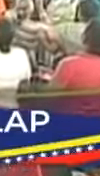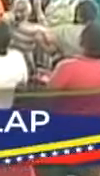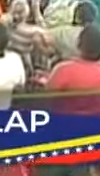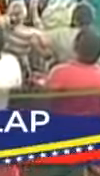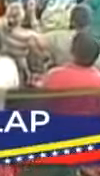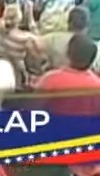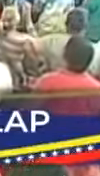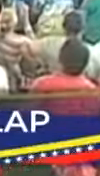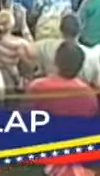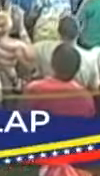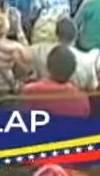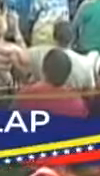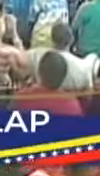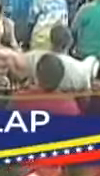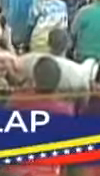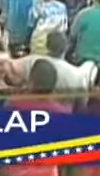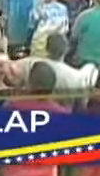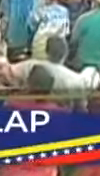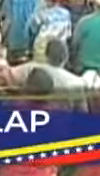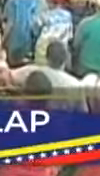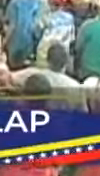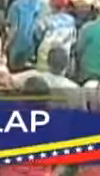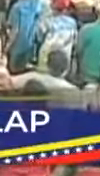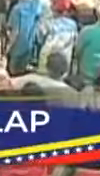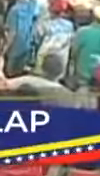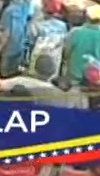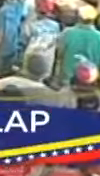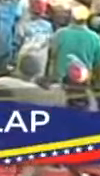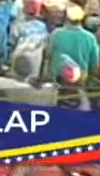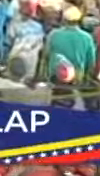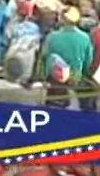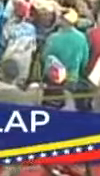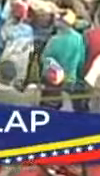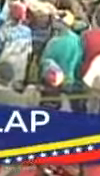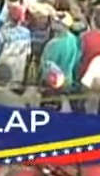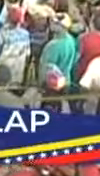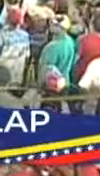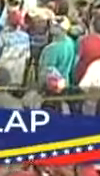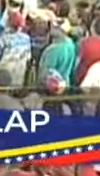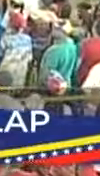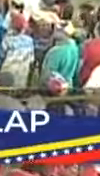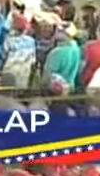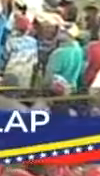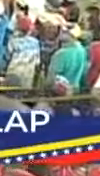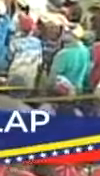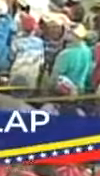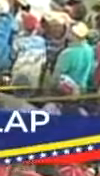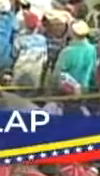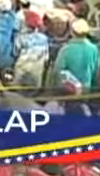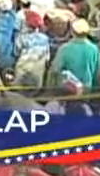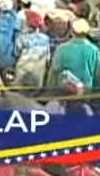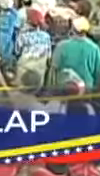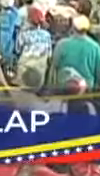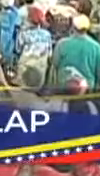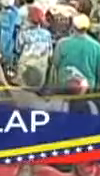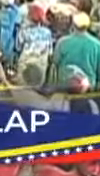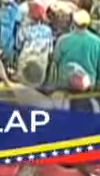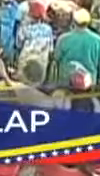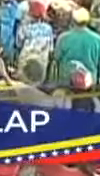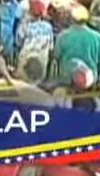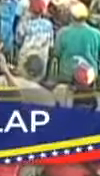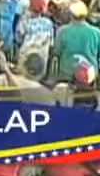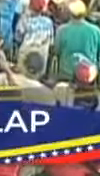respuesta a las medidas coercitivas unilaterales impuestas al pueblo de Venezuela. Allí comparten